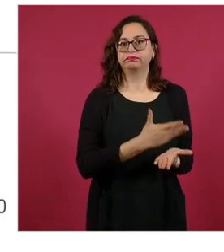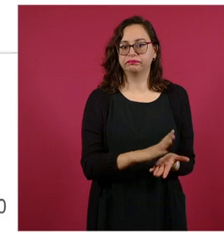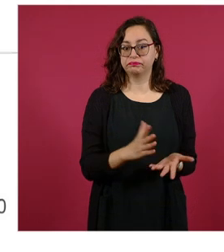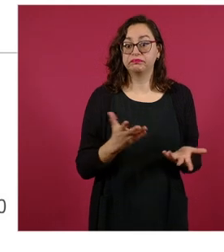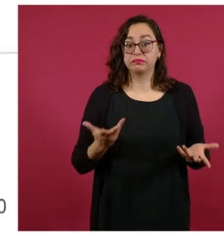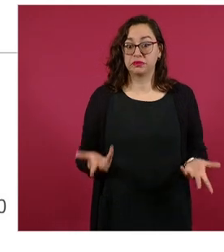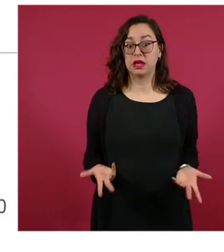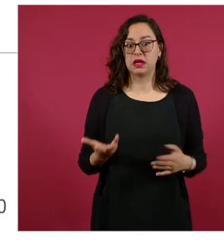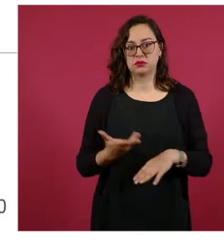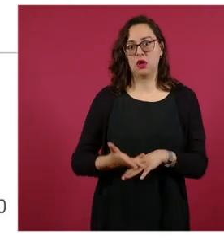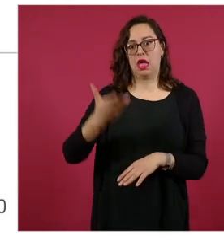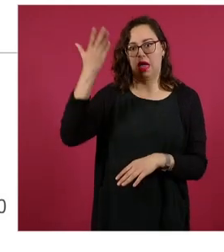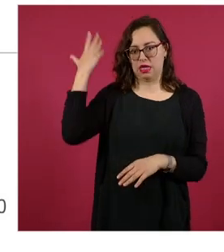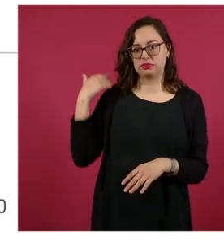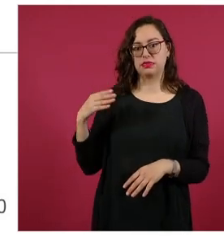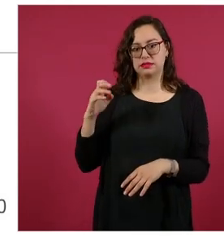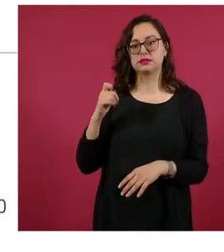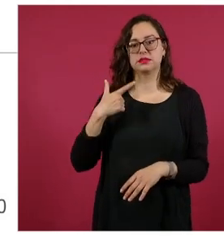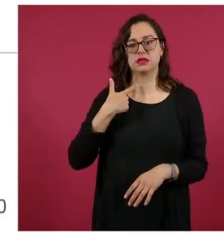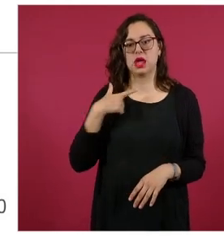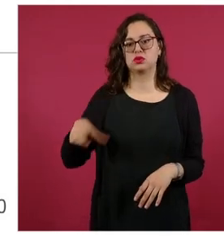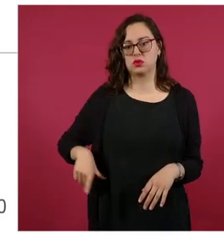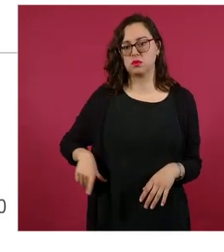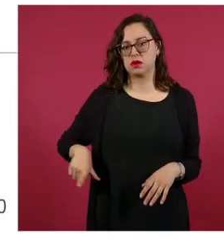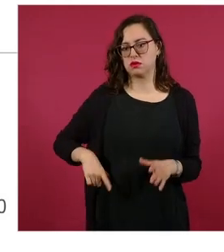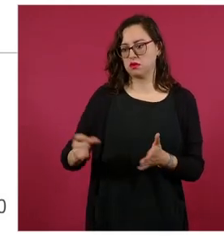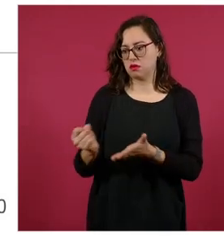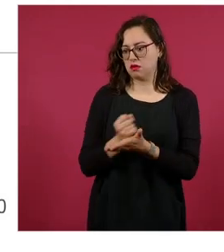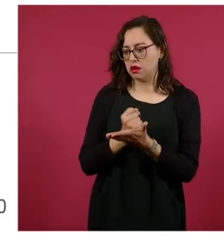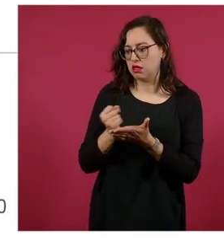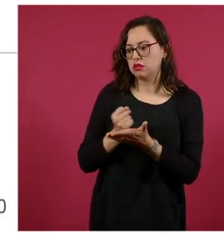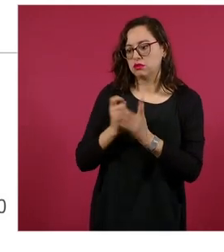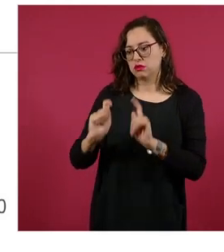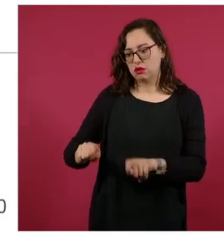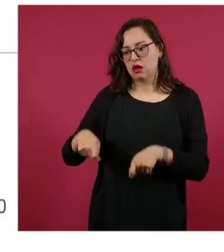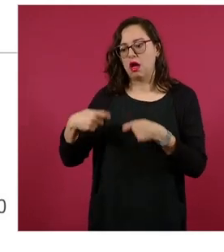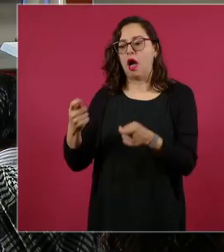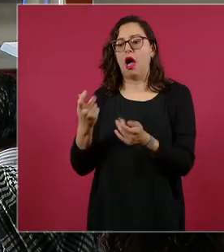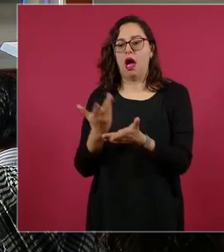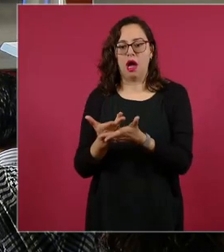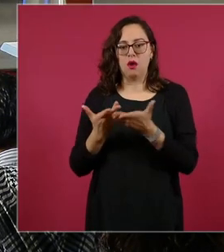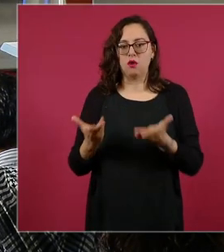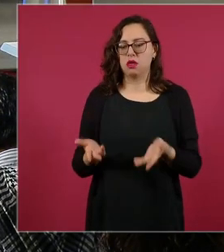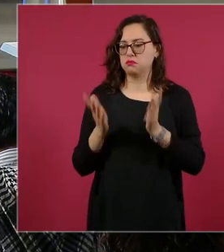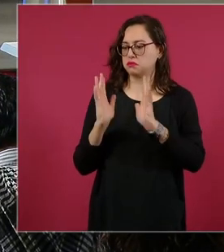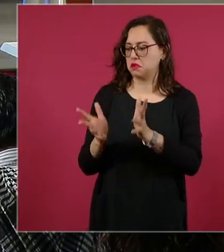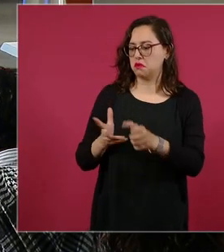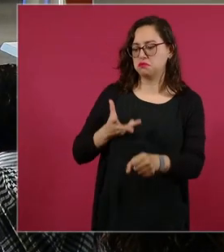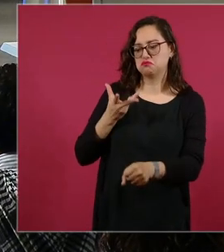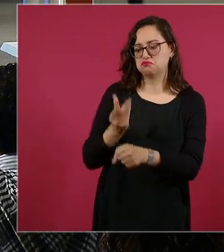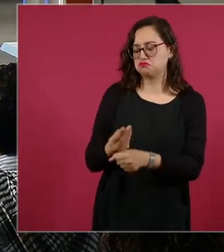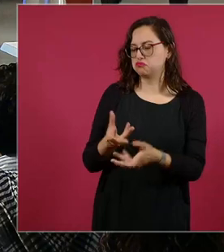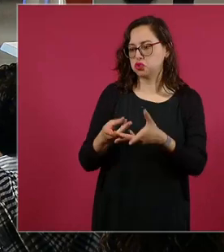otorgado a la administración pasada, pues ya también se resolvió, presidente. Y sería todo. Muchas gracias.